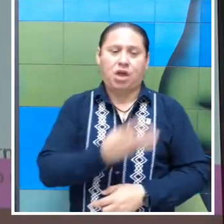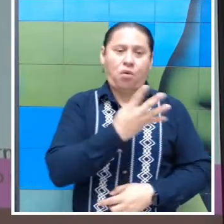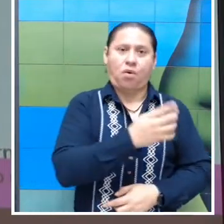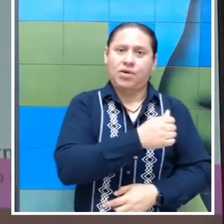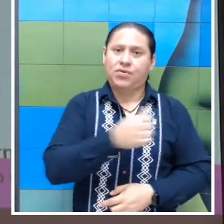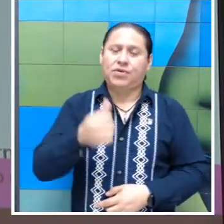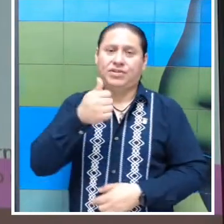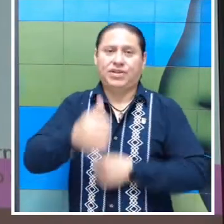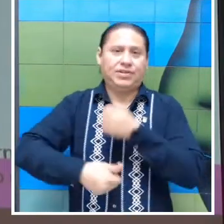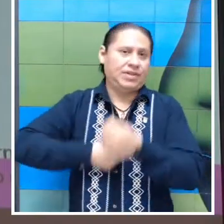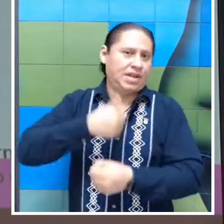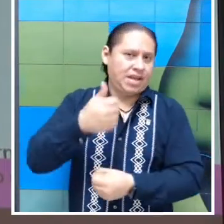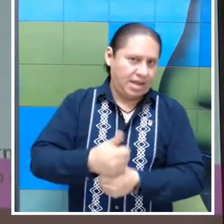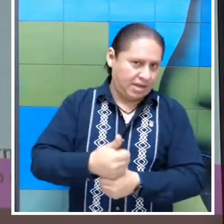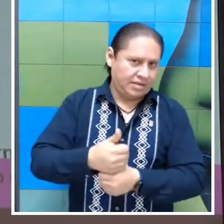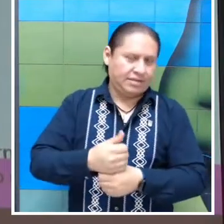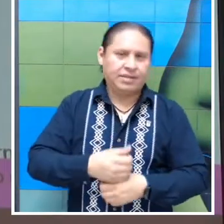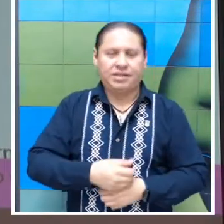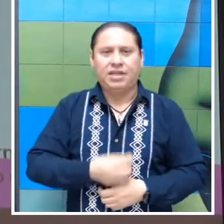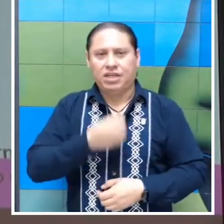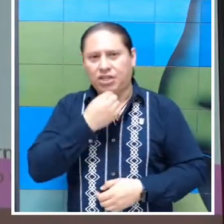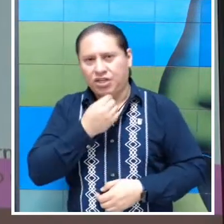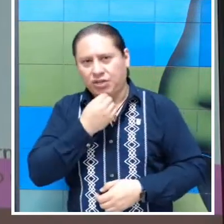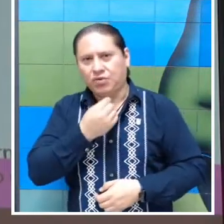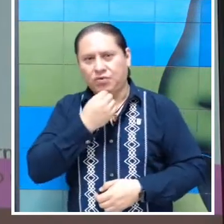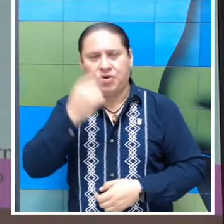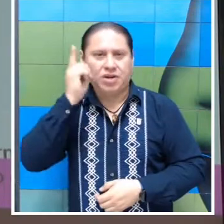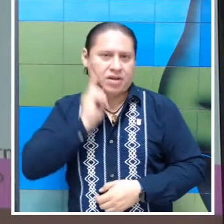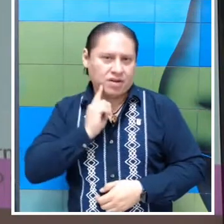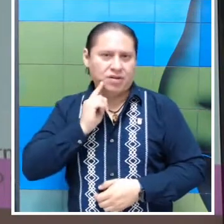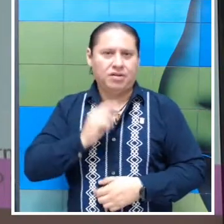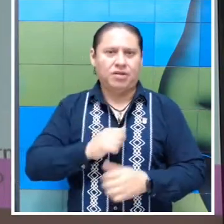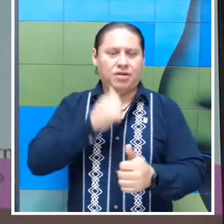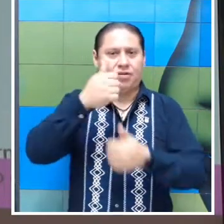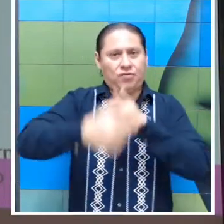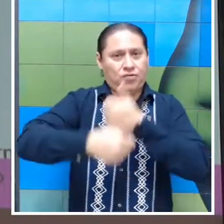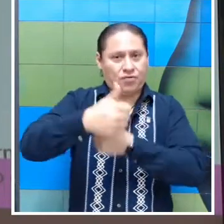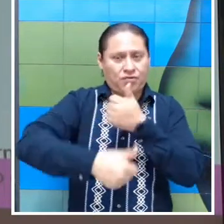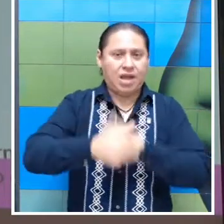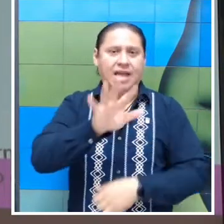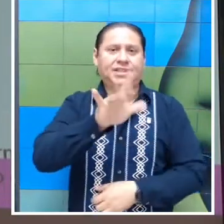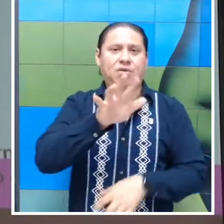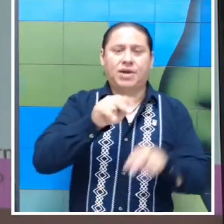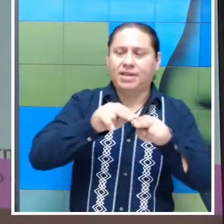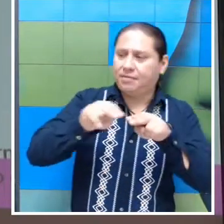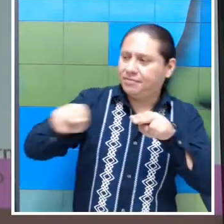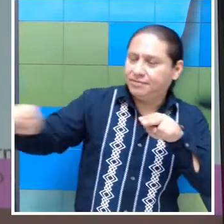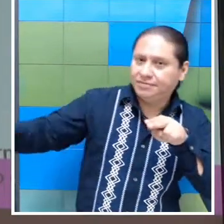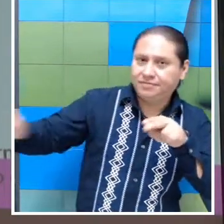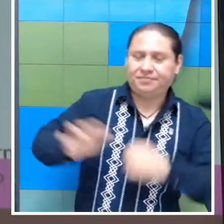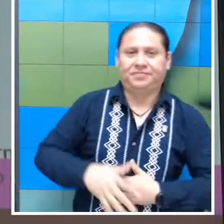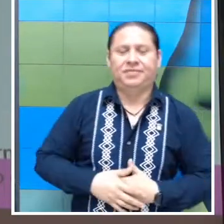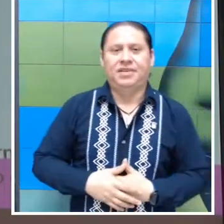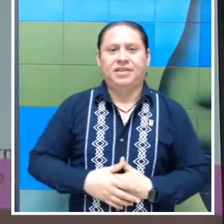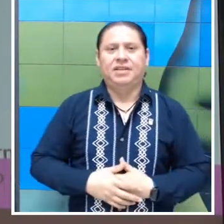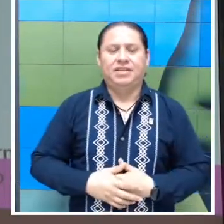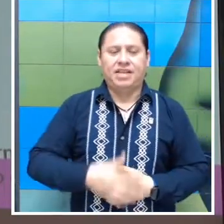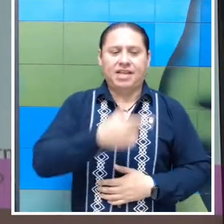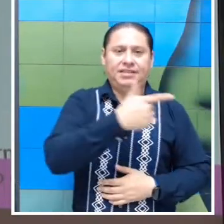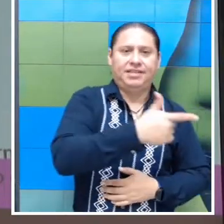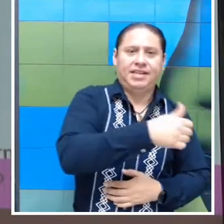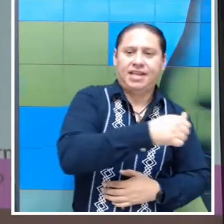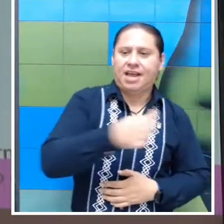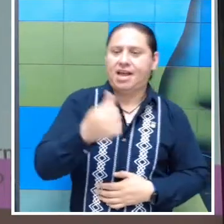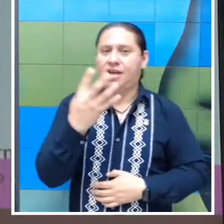a 6 años, tanto varonil, femenil, y compiten en 50 metros. Posteriormente vamos de 7